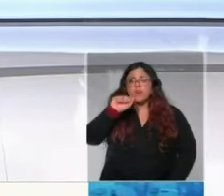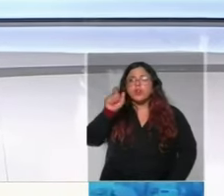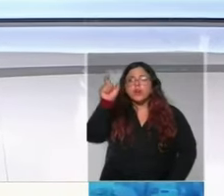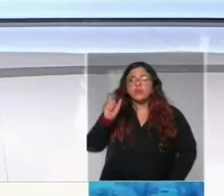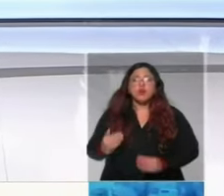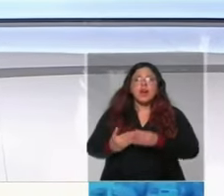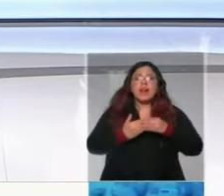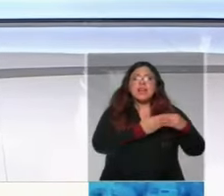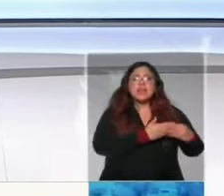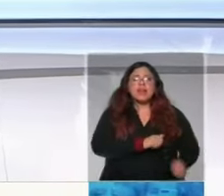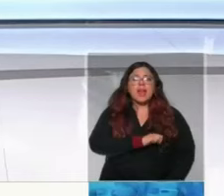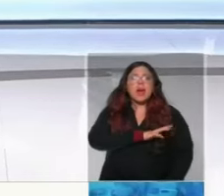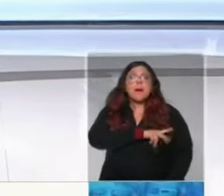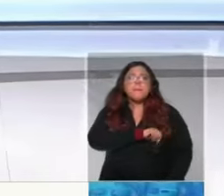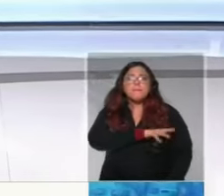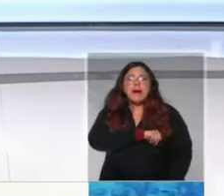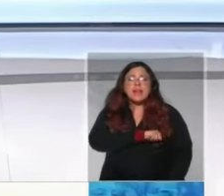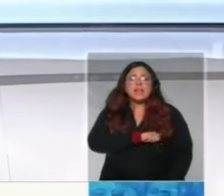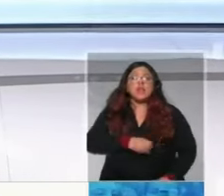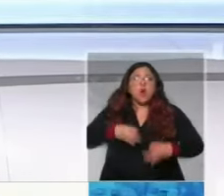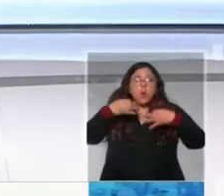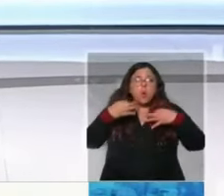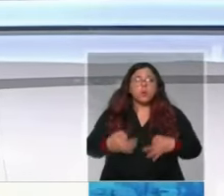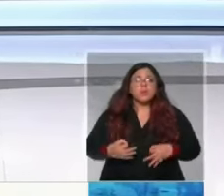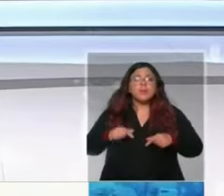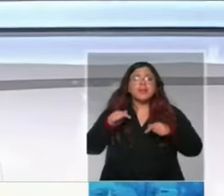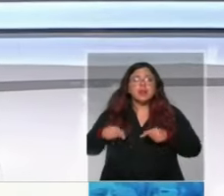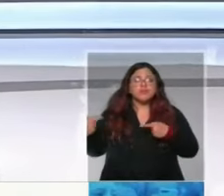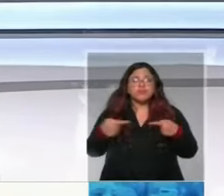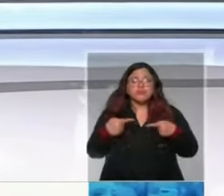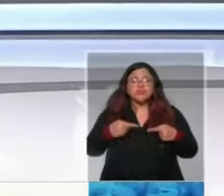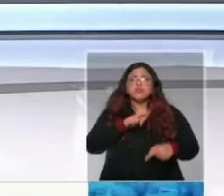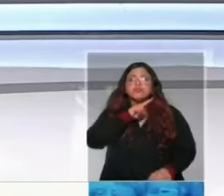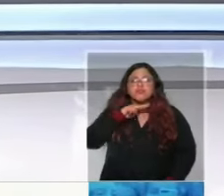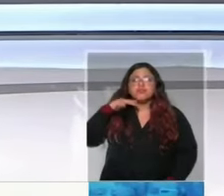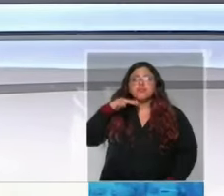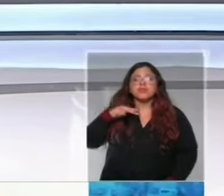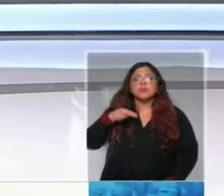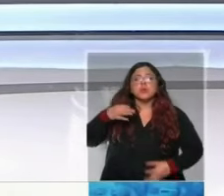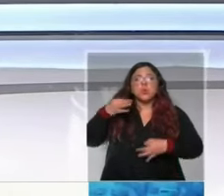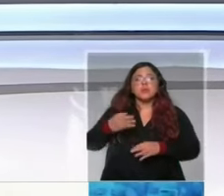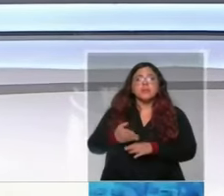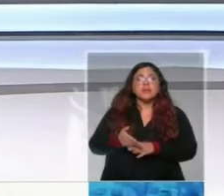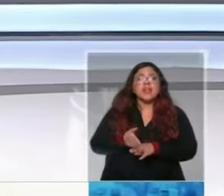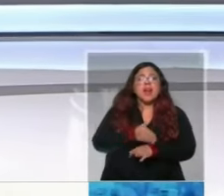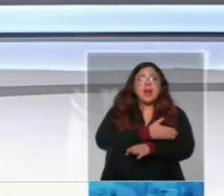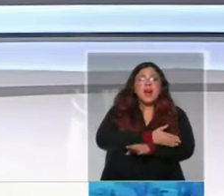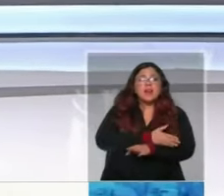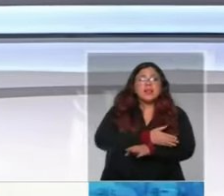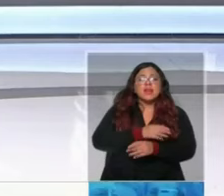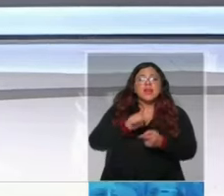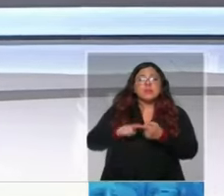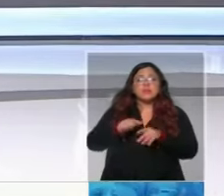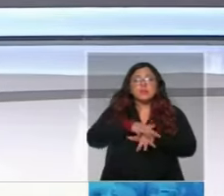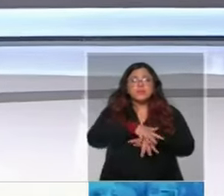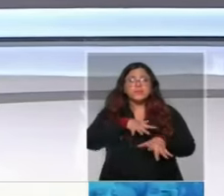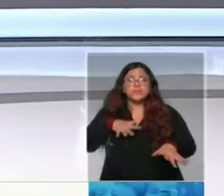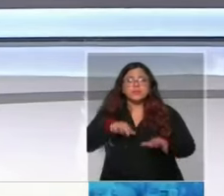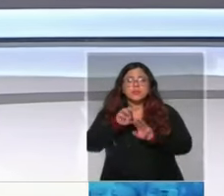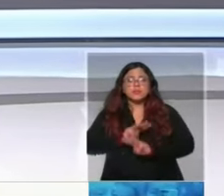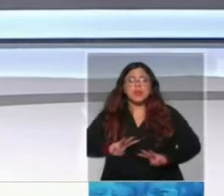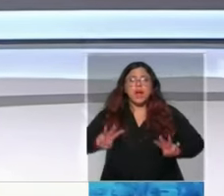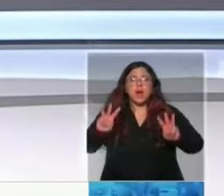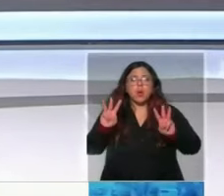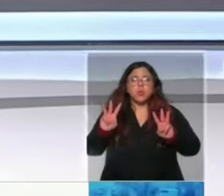palestino Mahmoud Abbas en medio de este conflicto con Israel. Ello previo a la participación del mandatario en la Asamblea General de Naciones